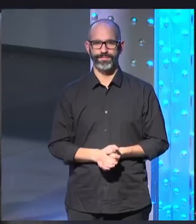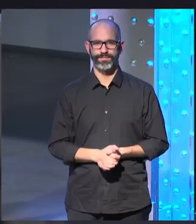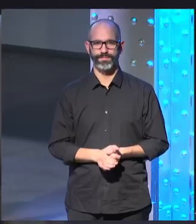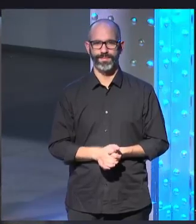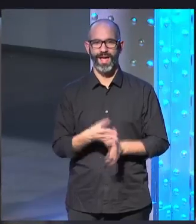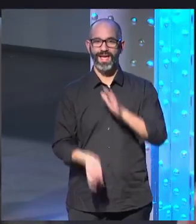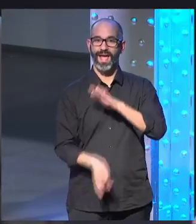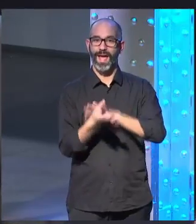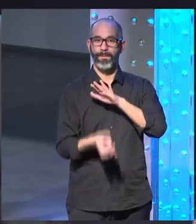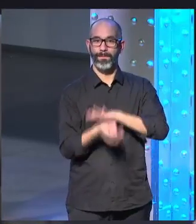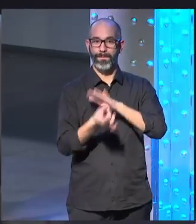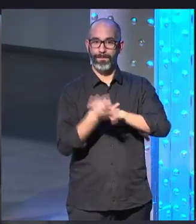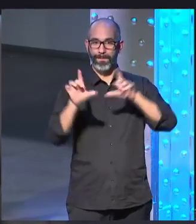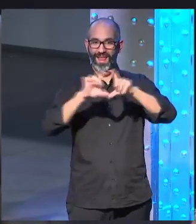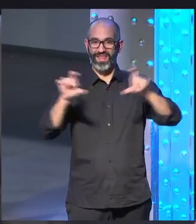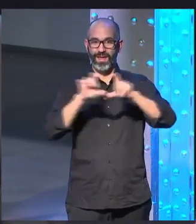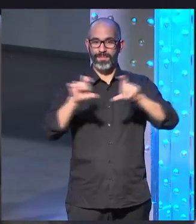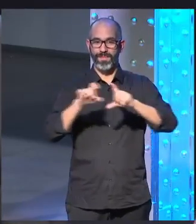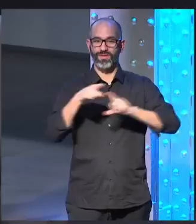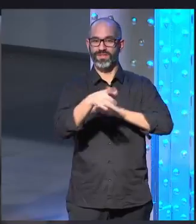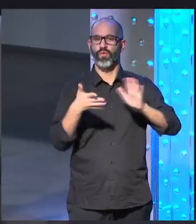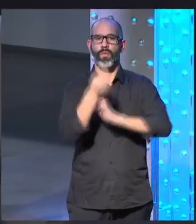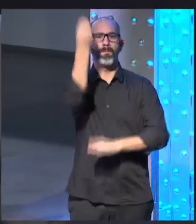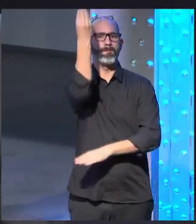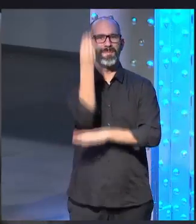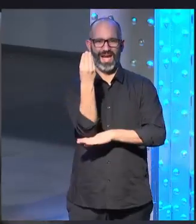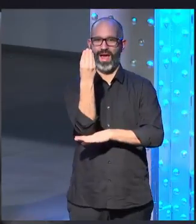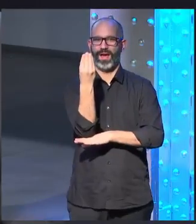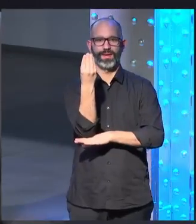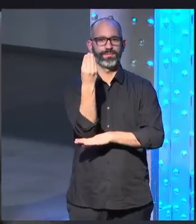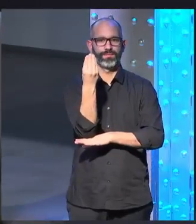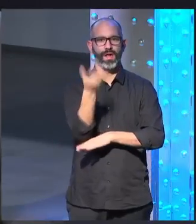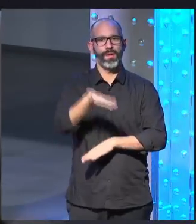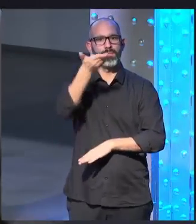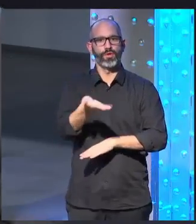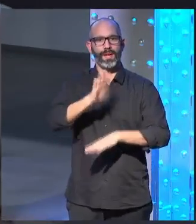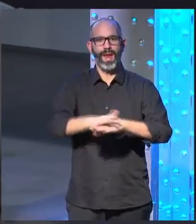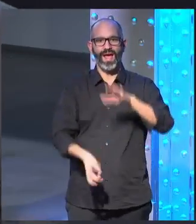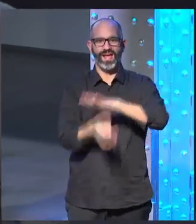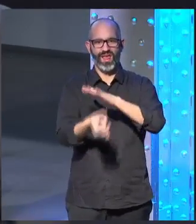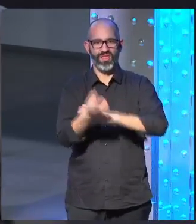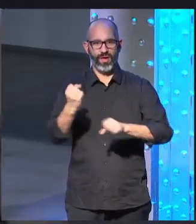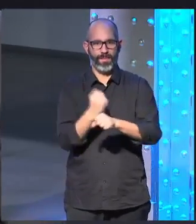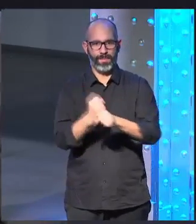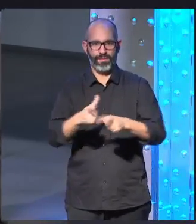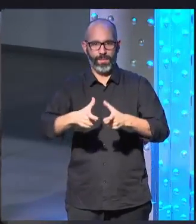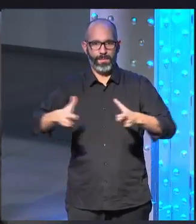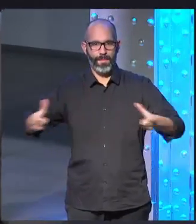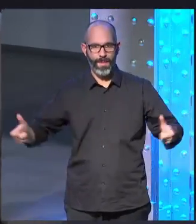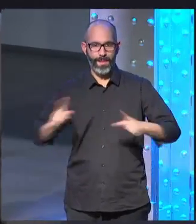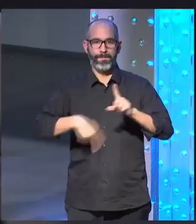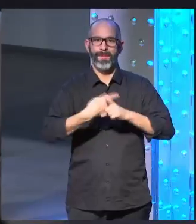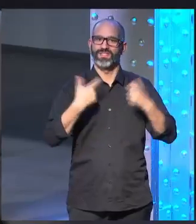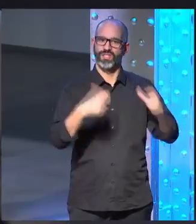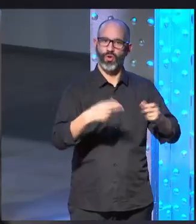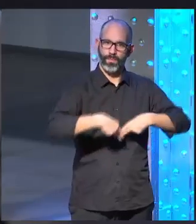El emprendimiento es uno de los pilares de la creación de empleo, aparte de lo que hace el sector público,